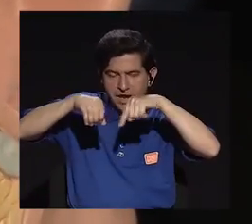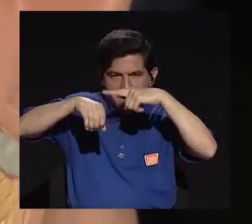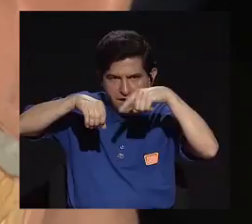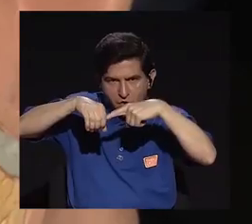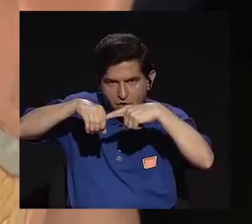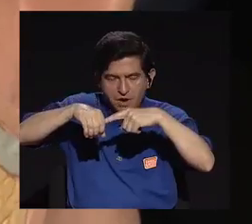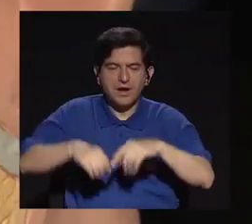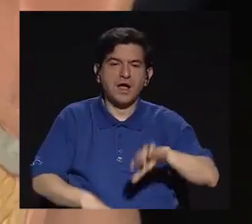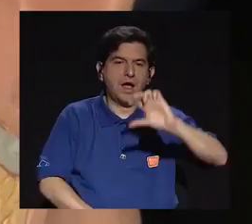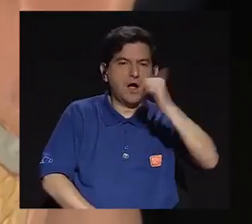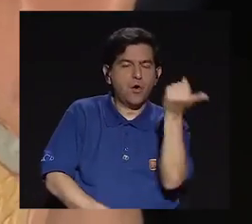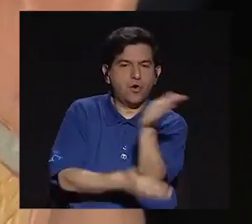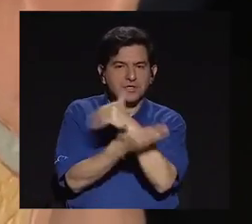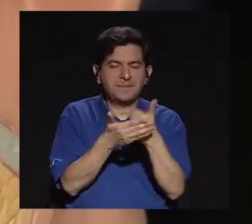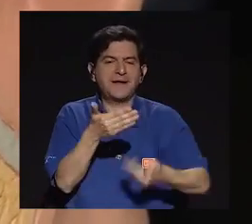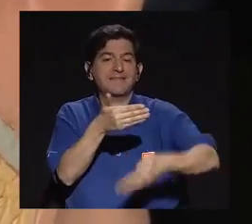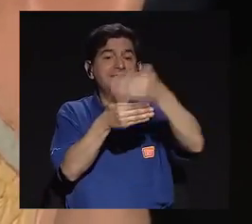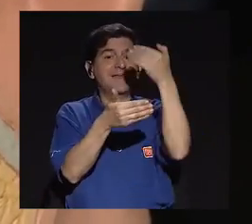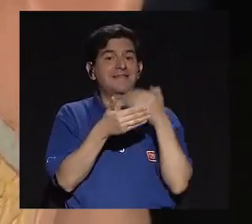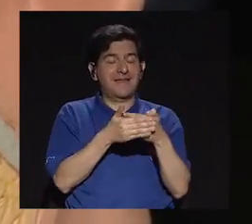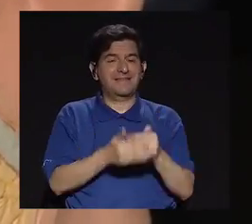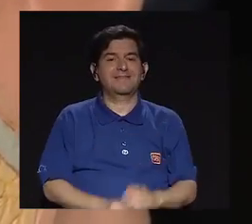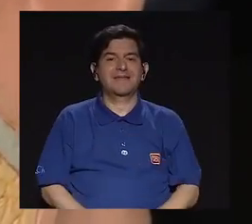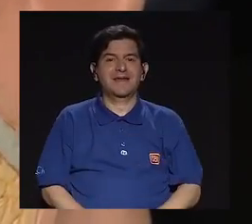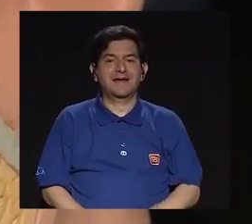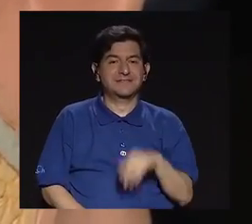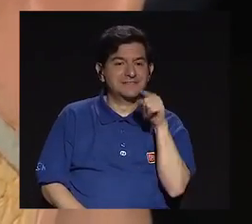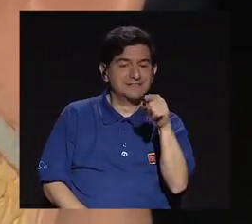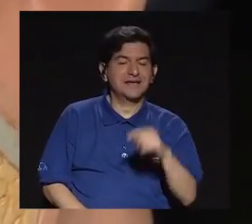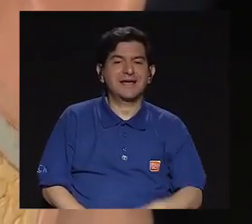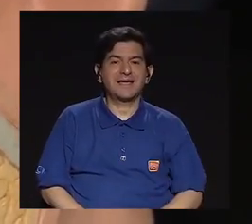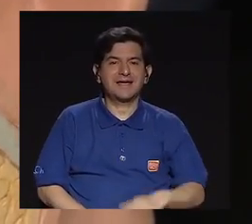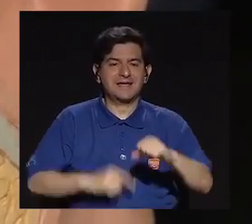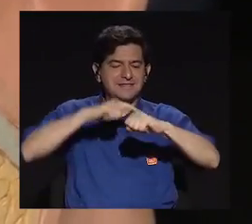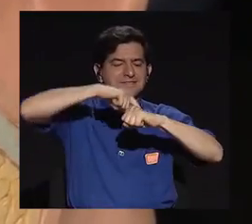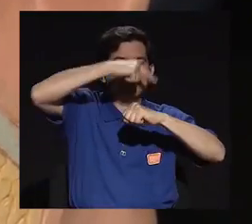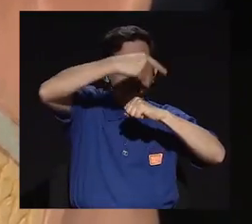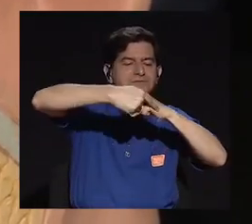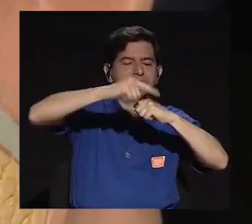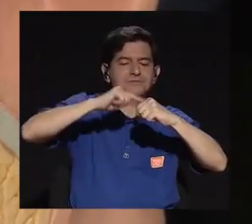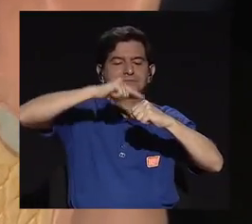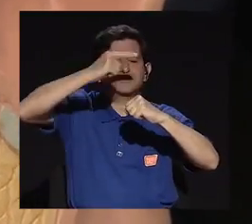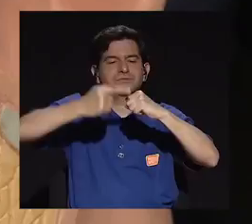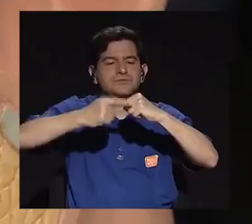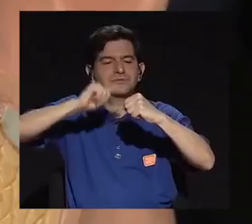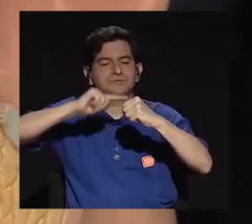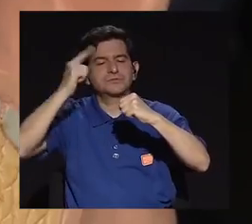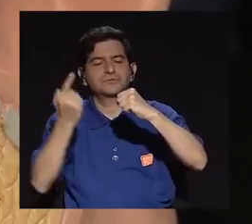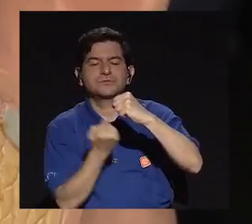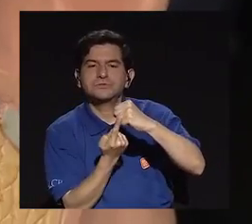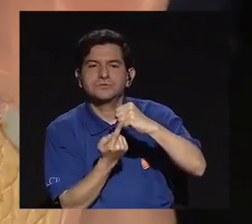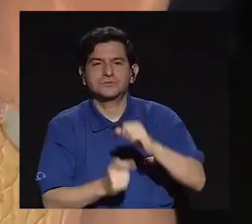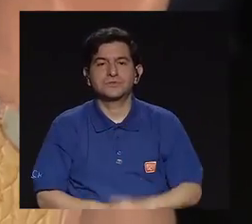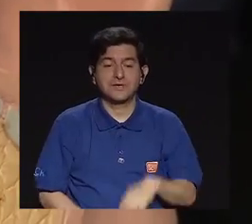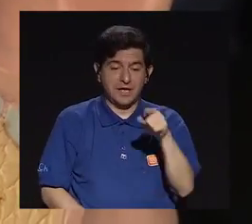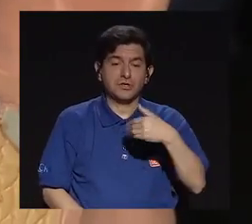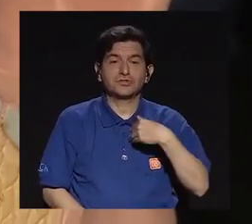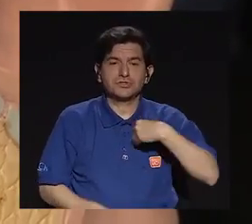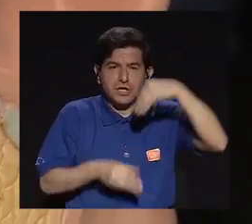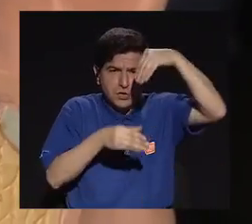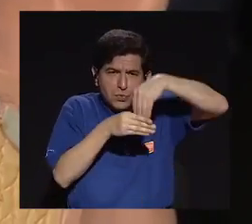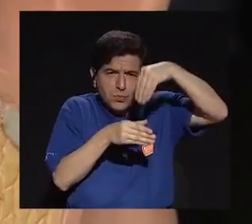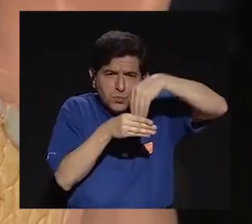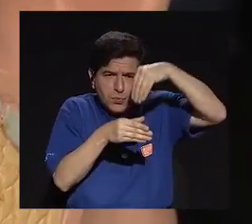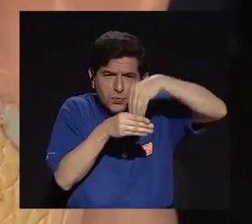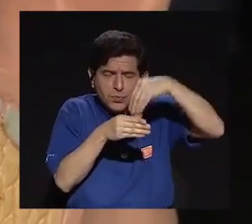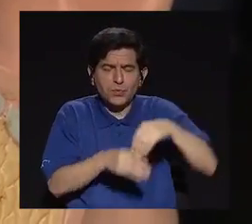o cóclea, y otra parte que está atrás, que es el laberinto posterior o los canalitos, donde están llenos de líquido.